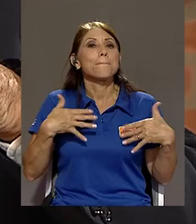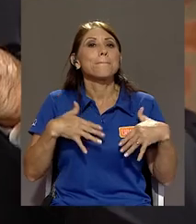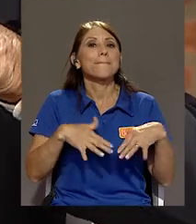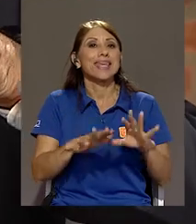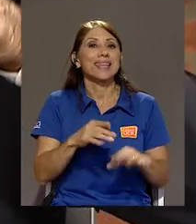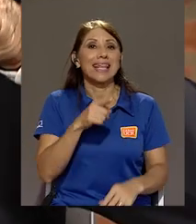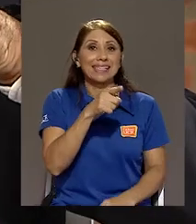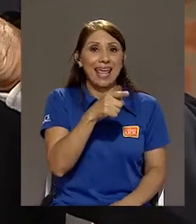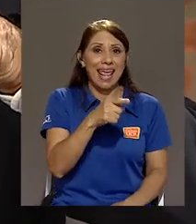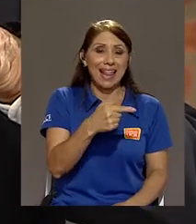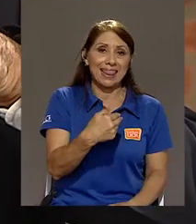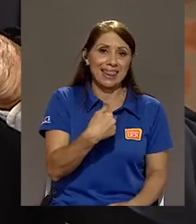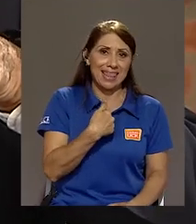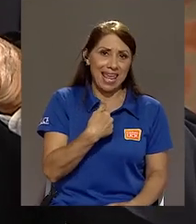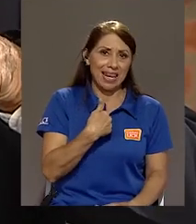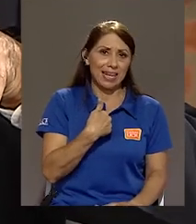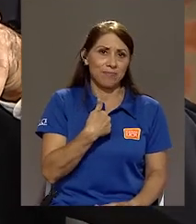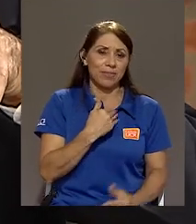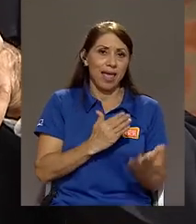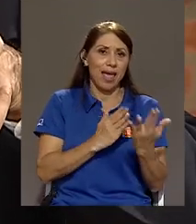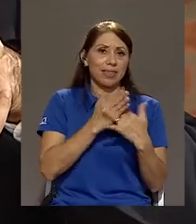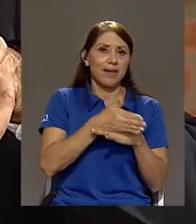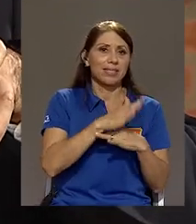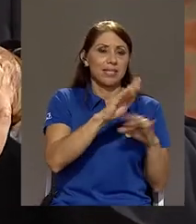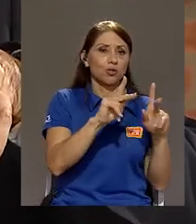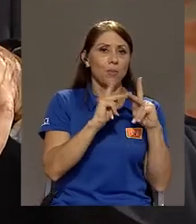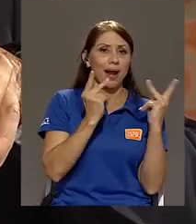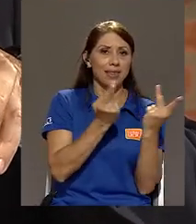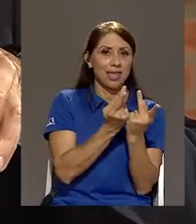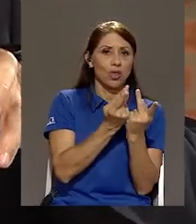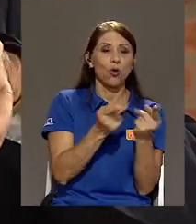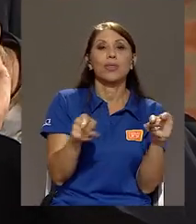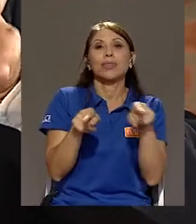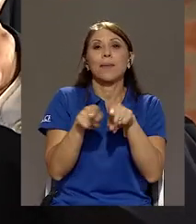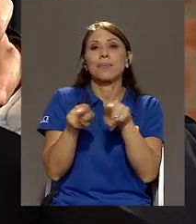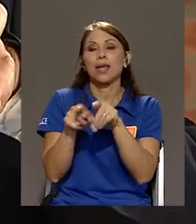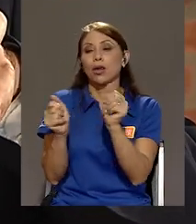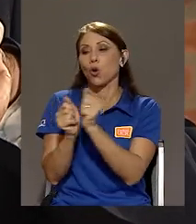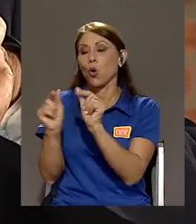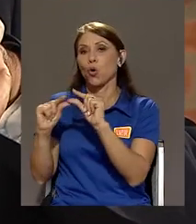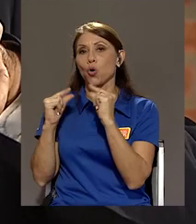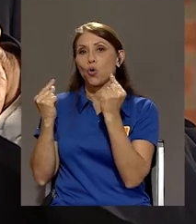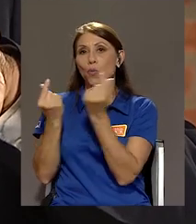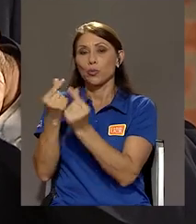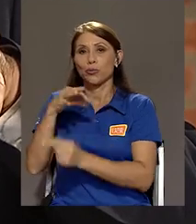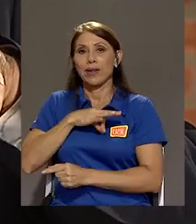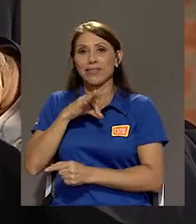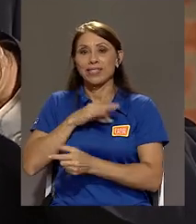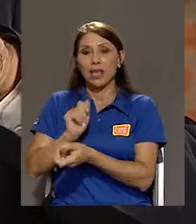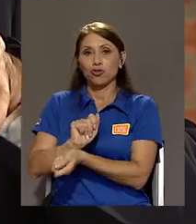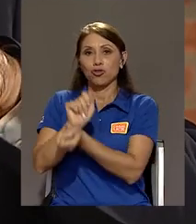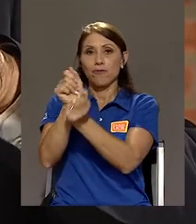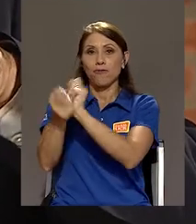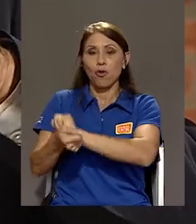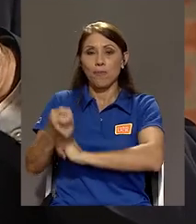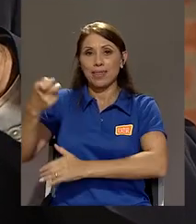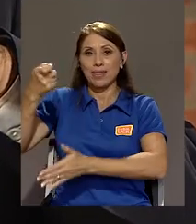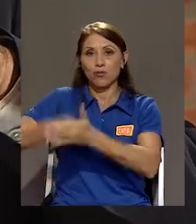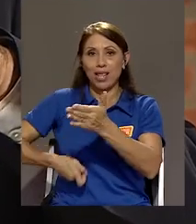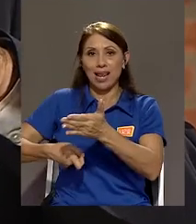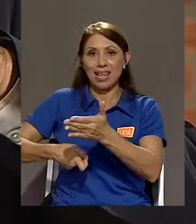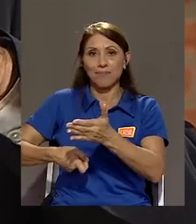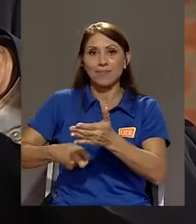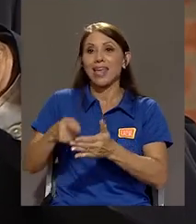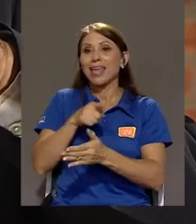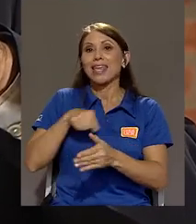su partido como por los grupos que ha beneficiado con la reforma tributaria, que es la gente